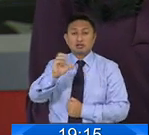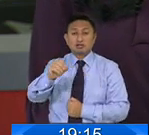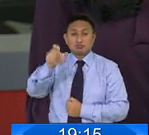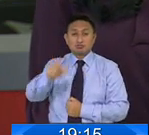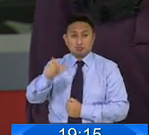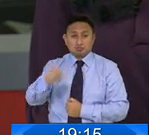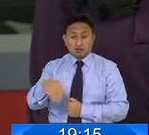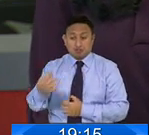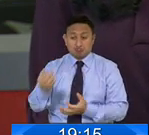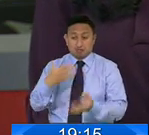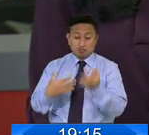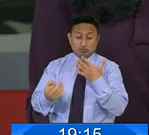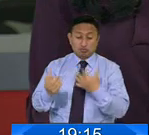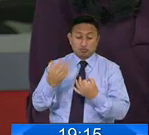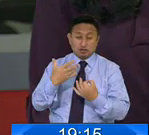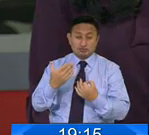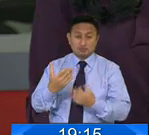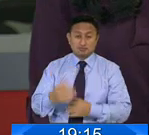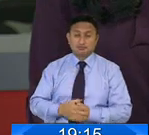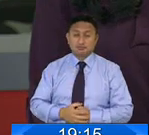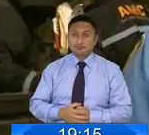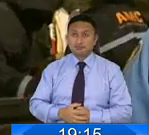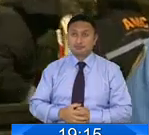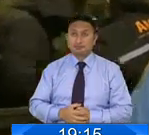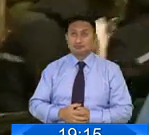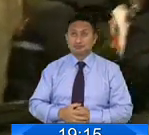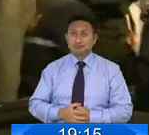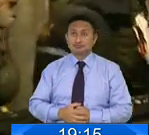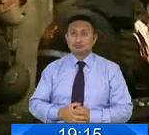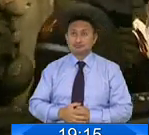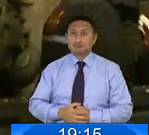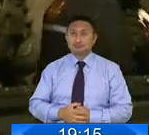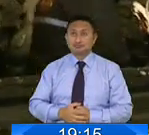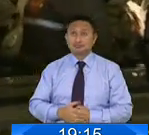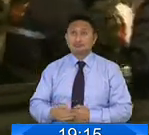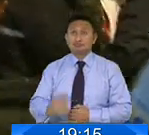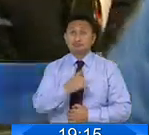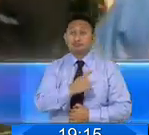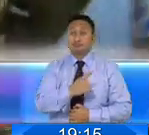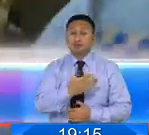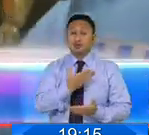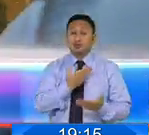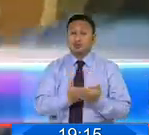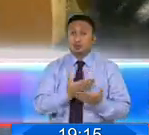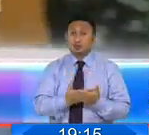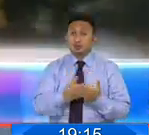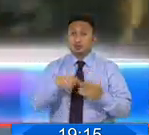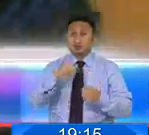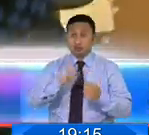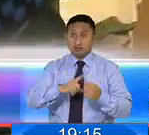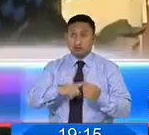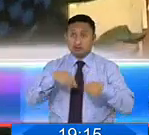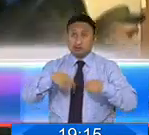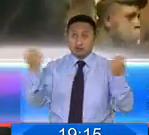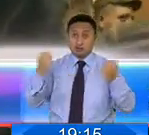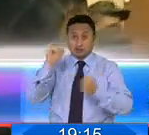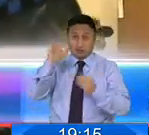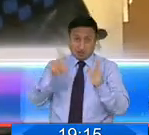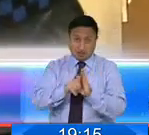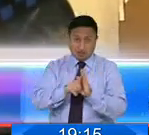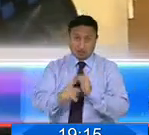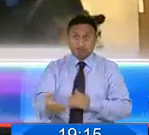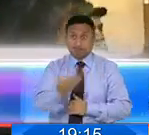han contagiado de COVID-19. Esta es una pequeña muestra de lo que ocurre cada vez que en Quito se suspende una fiesta